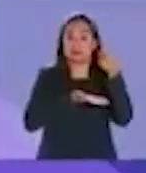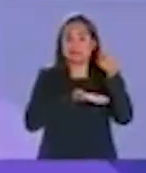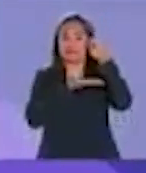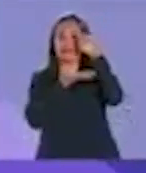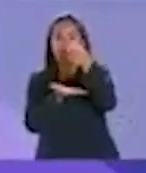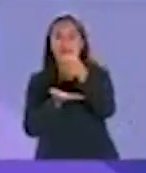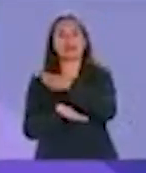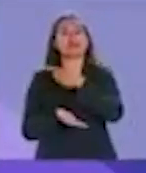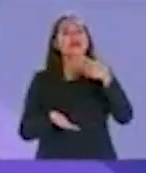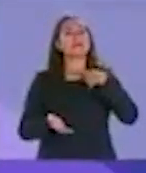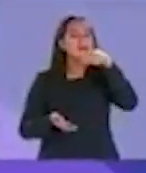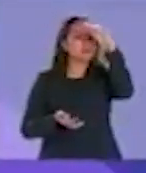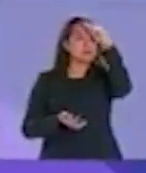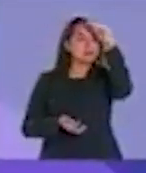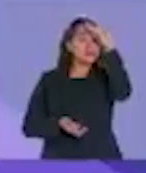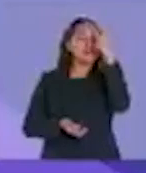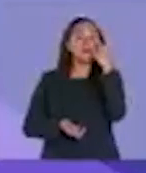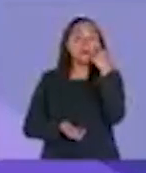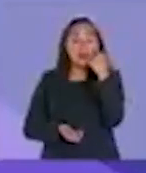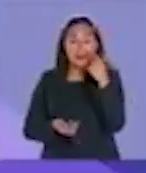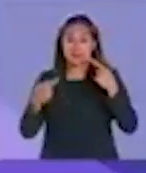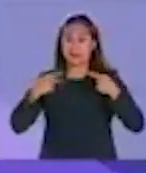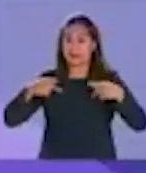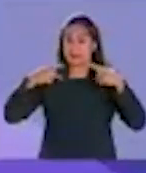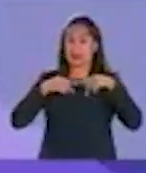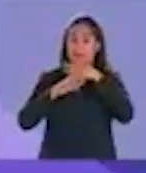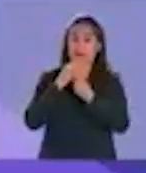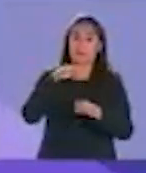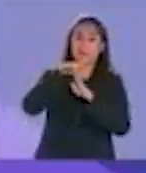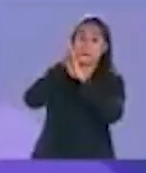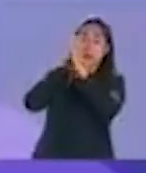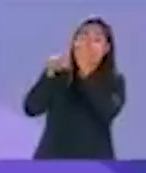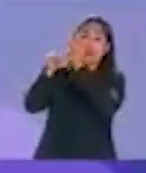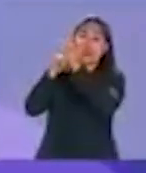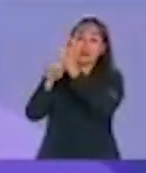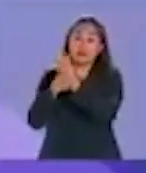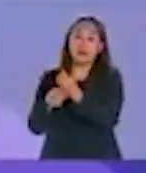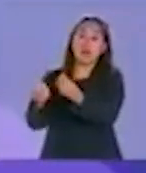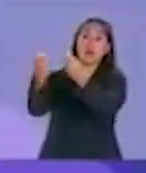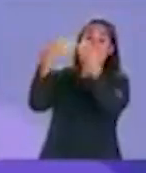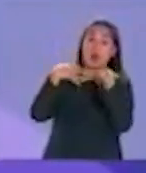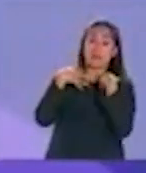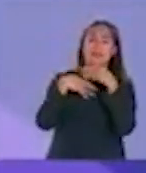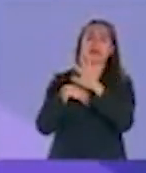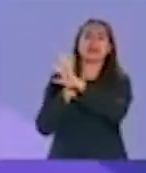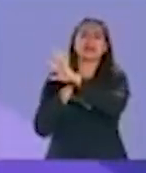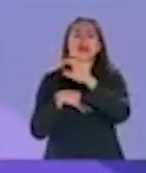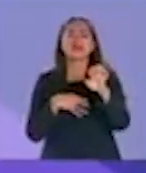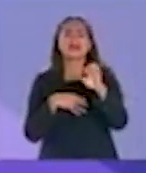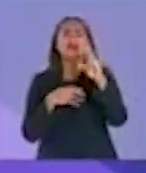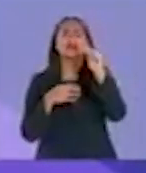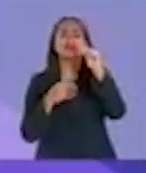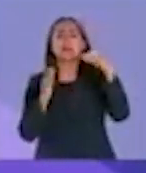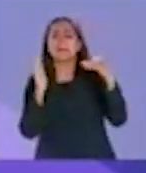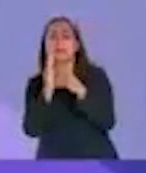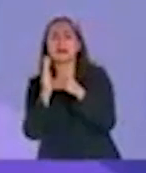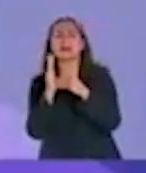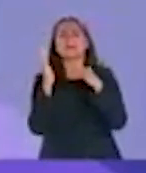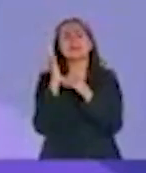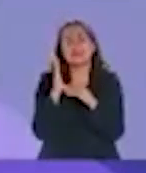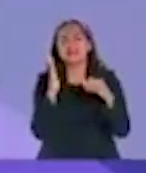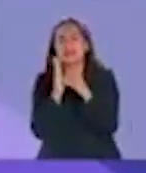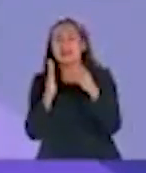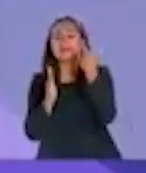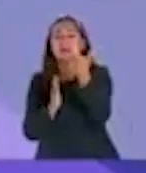los migrantes mexicanos envían a méxico más de 580.000 millones de pesos más o menos y le dedicamos